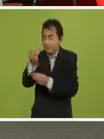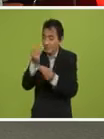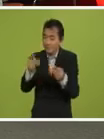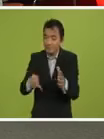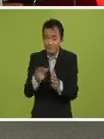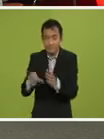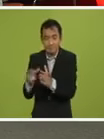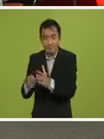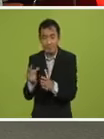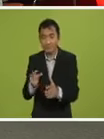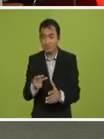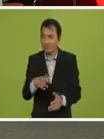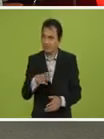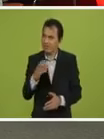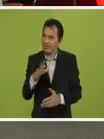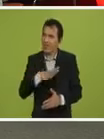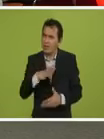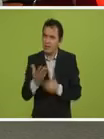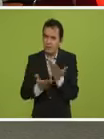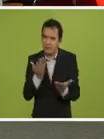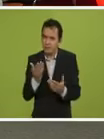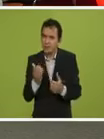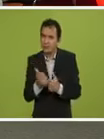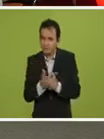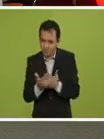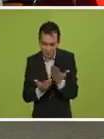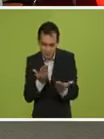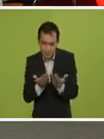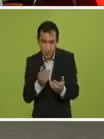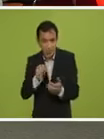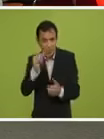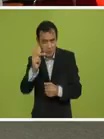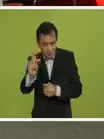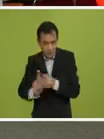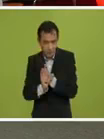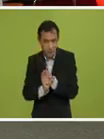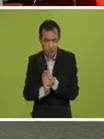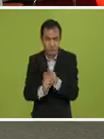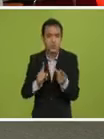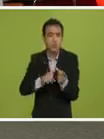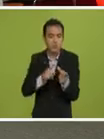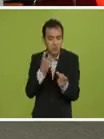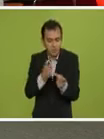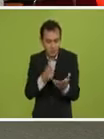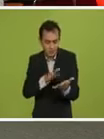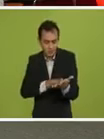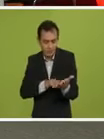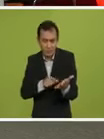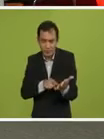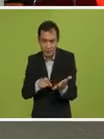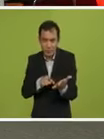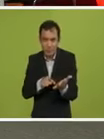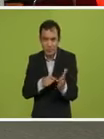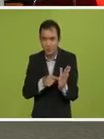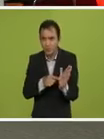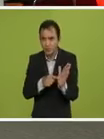presentamos estudios que han hecho en otros países donde estas páginas donde se